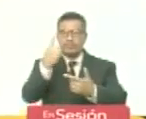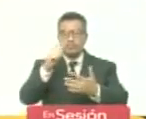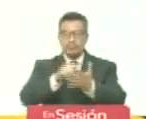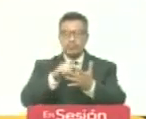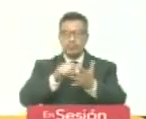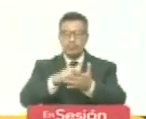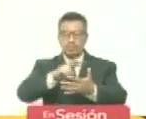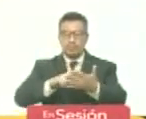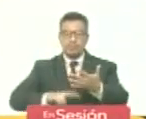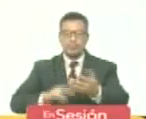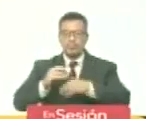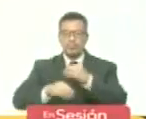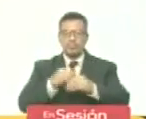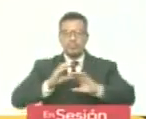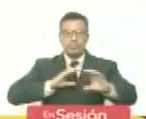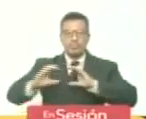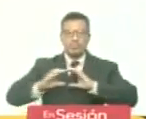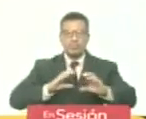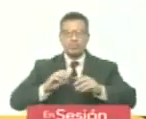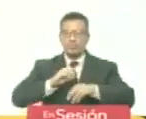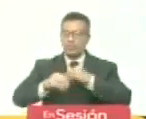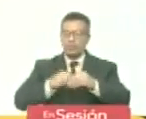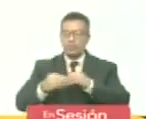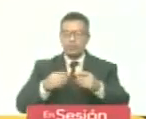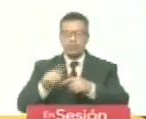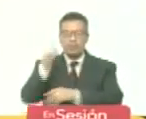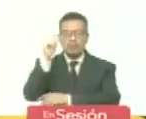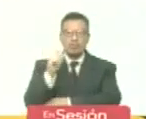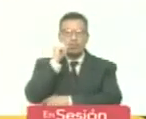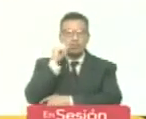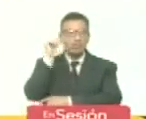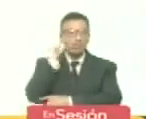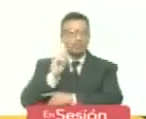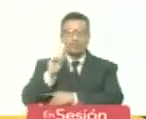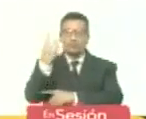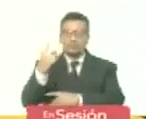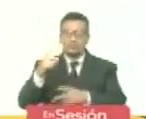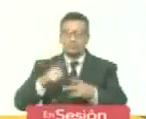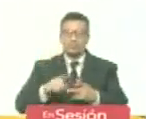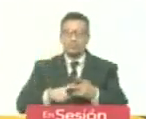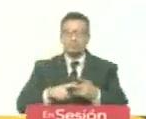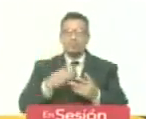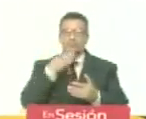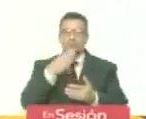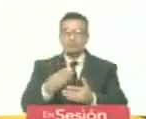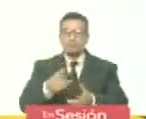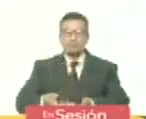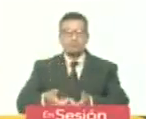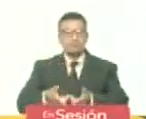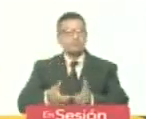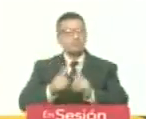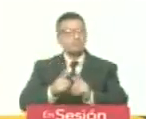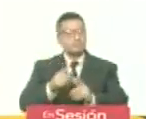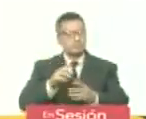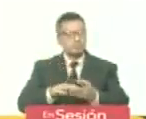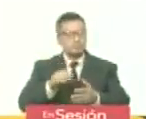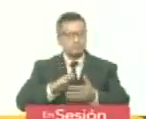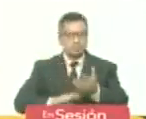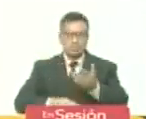de la cuenta referido a comunicaciones suscritas por diputadas y diputados principales solicitando permiso para ausentarse